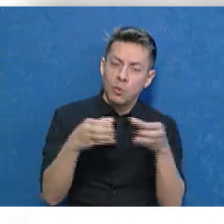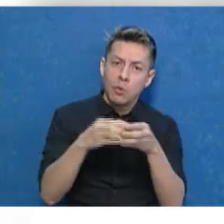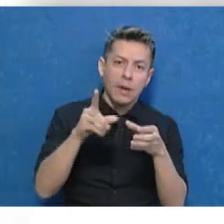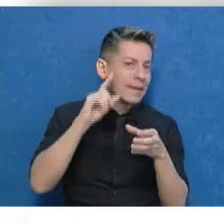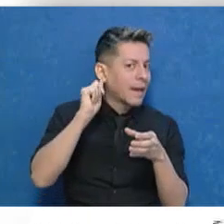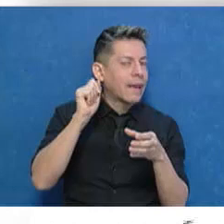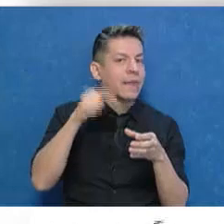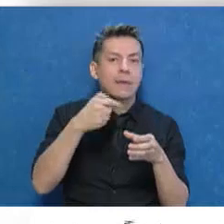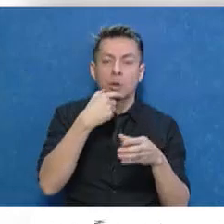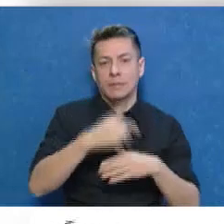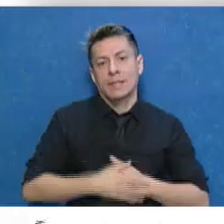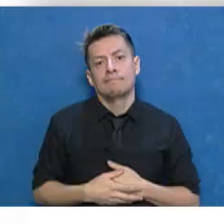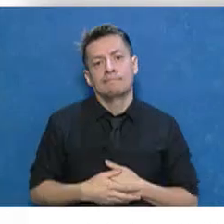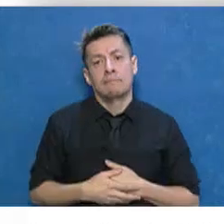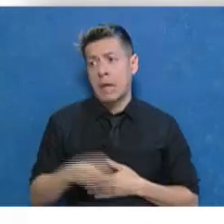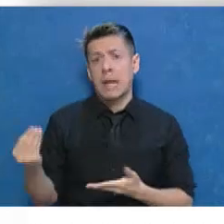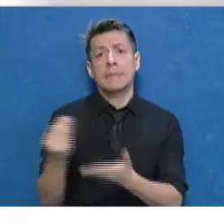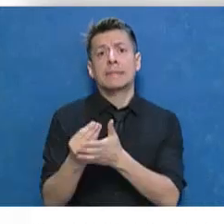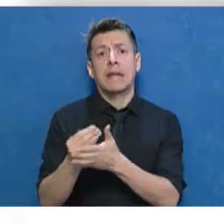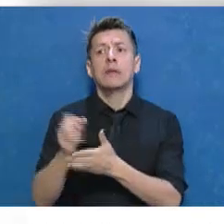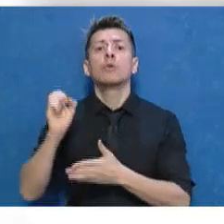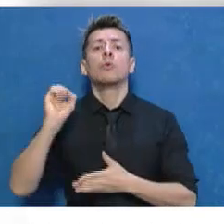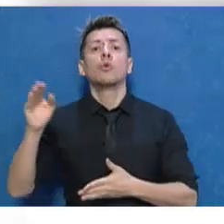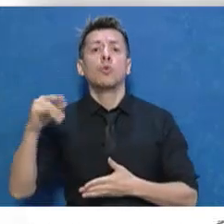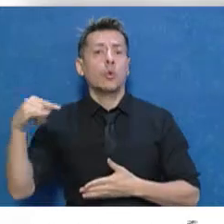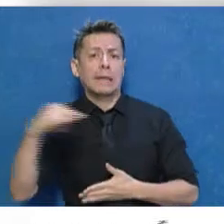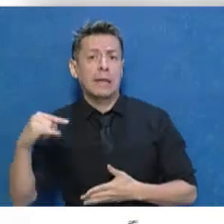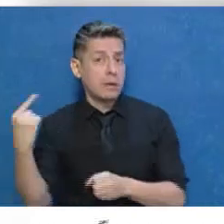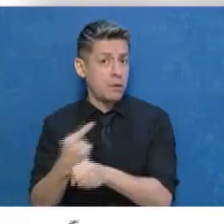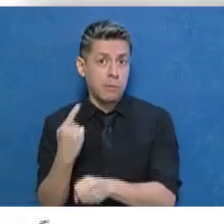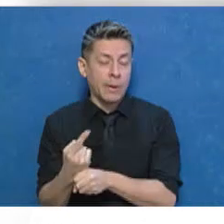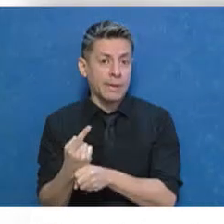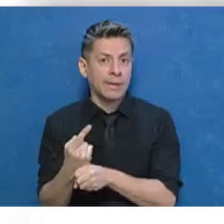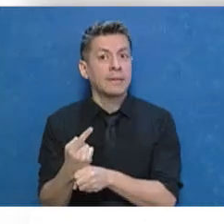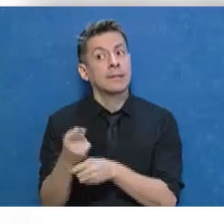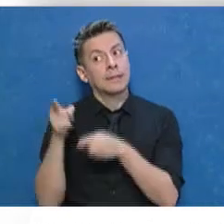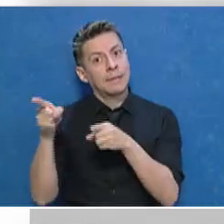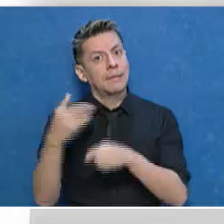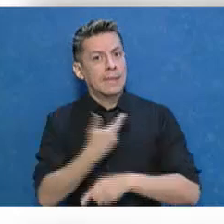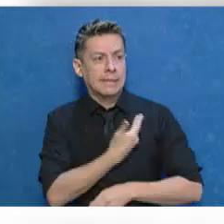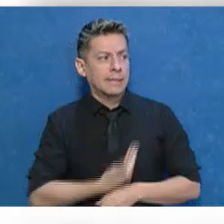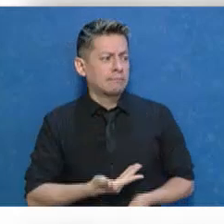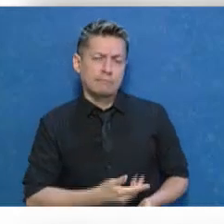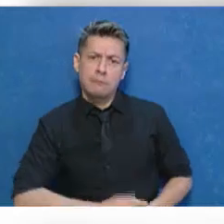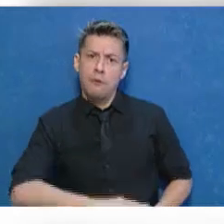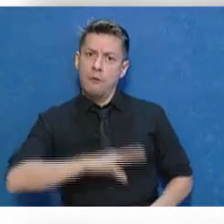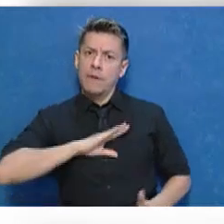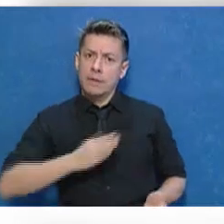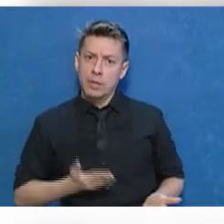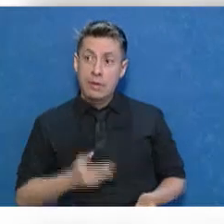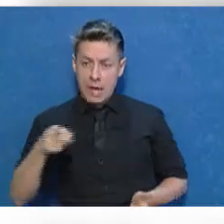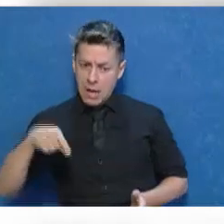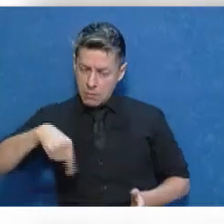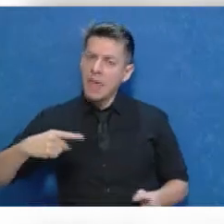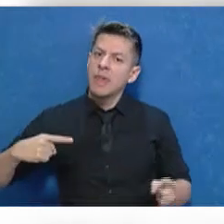presidente al Club Gutiérrez. Esto indudablemente ha ofendido al presidente de Gutiérrez, que es el denunciante de esta causa